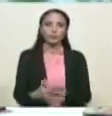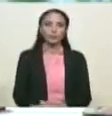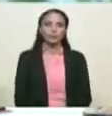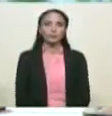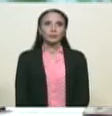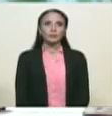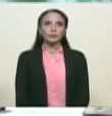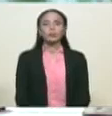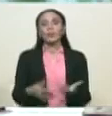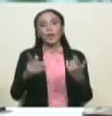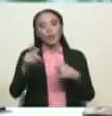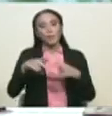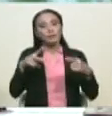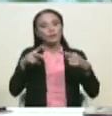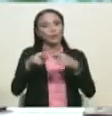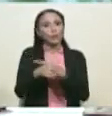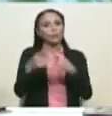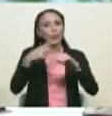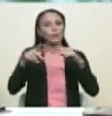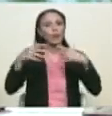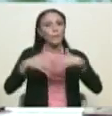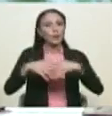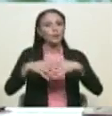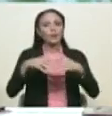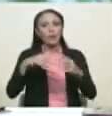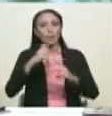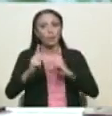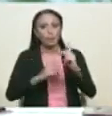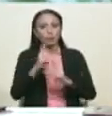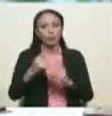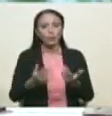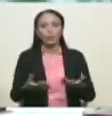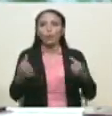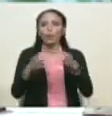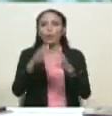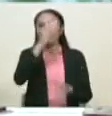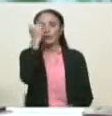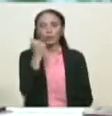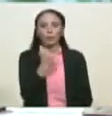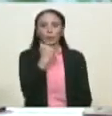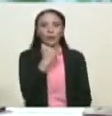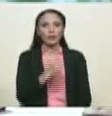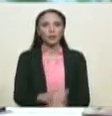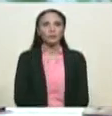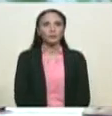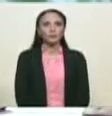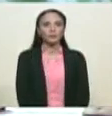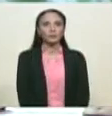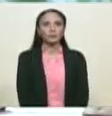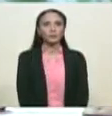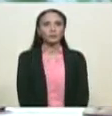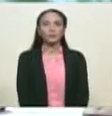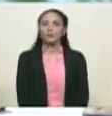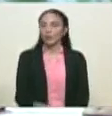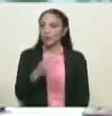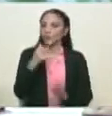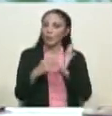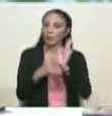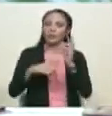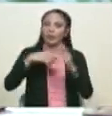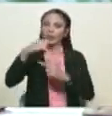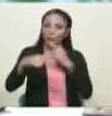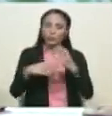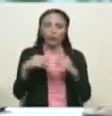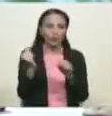para la inauguración de otra empresa productiva, Frente Francisco de Miranda, ejemplo de revolución, ejemplo de